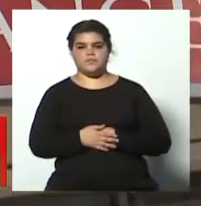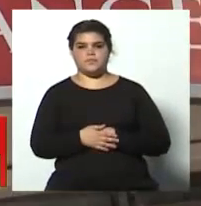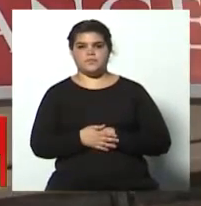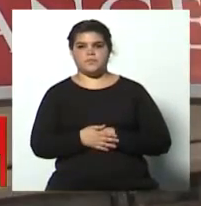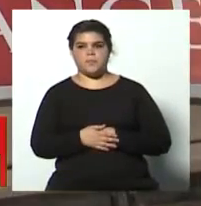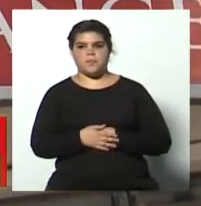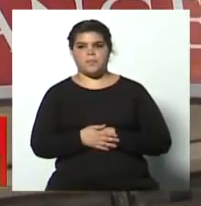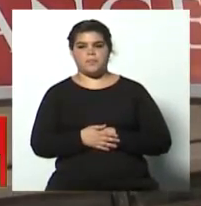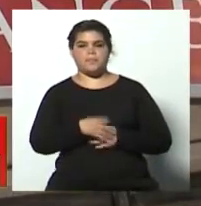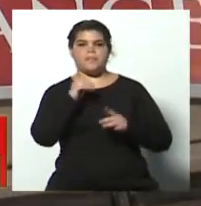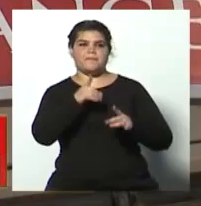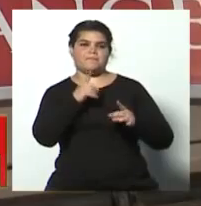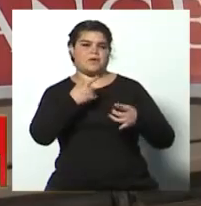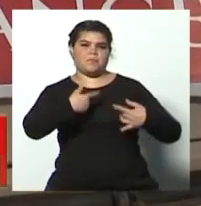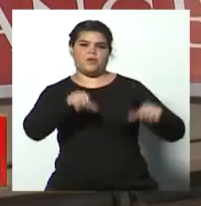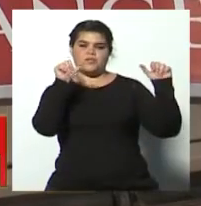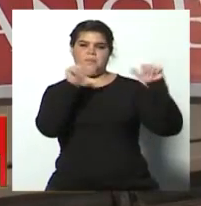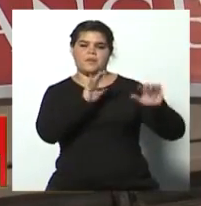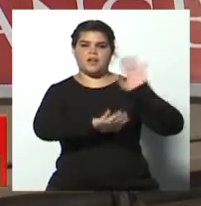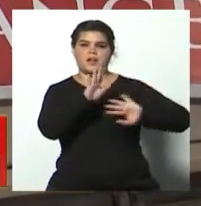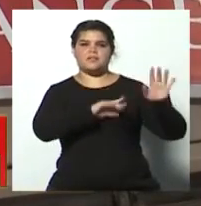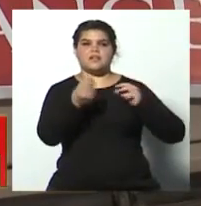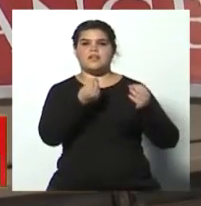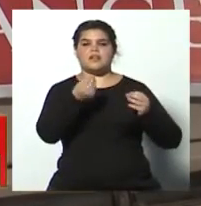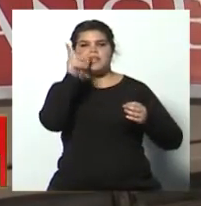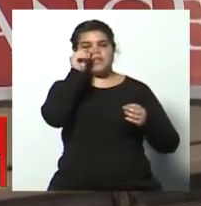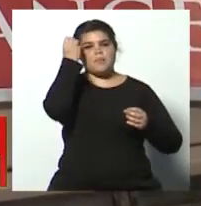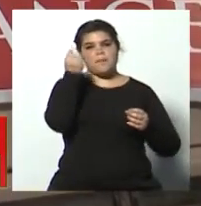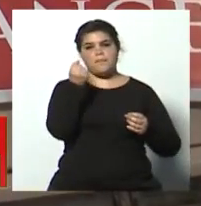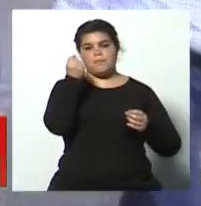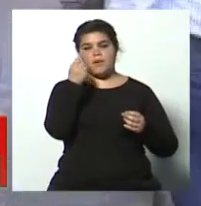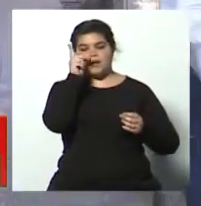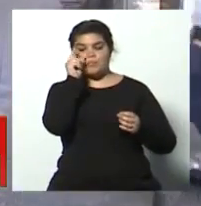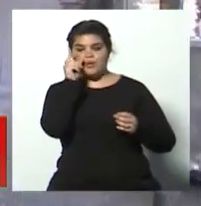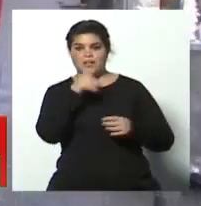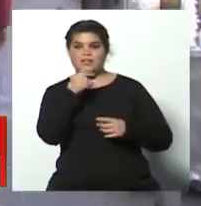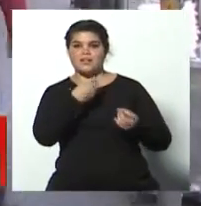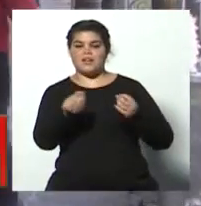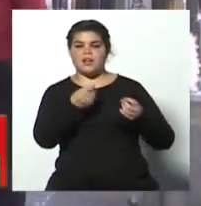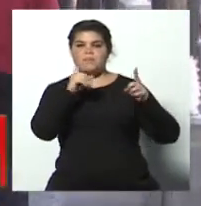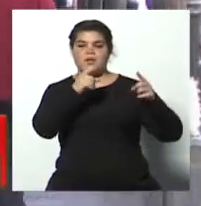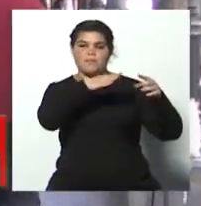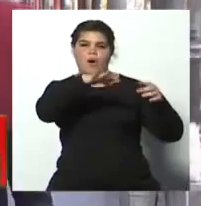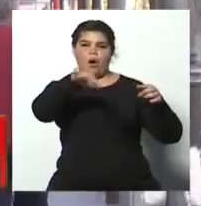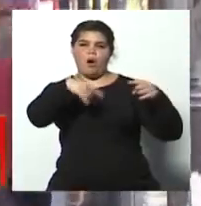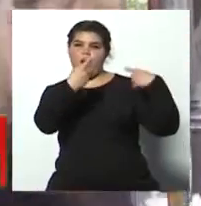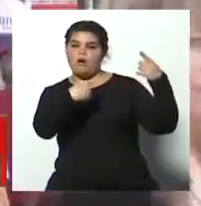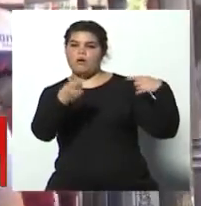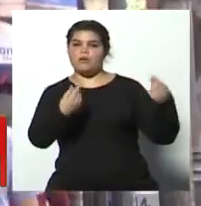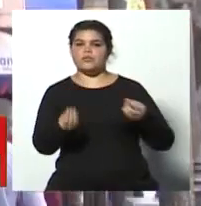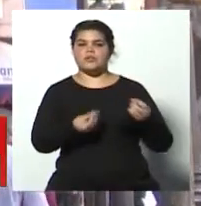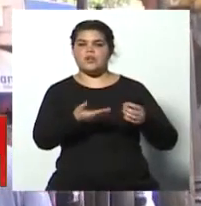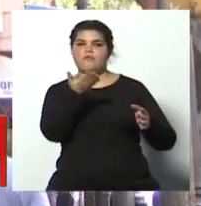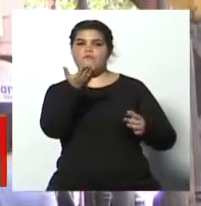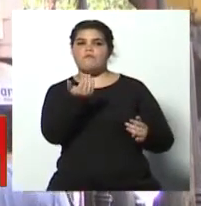está pasando estos malos momentos con respecto al tema de la política cambiar y todo, como en otros ámbitos, tiene que ver con la falta de